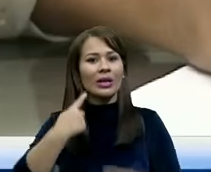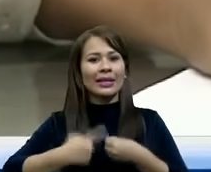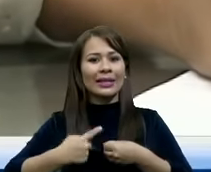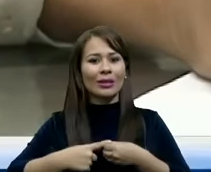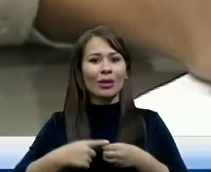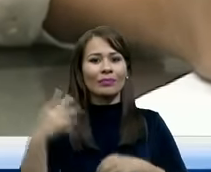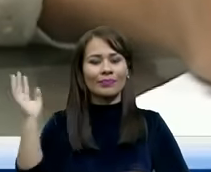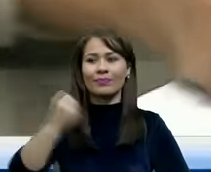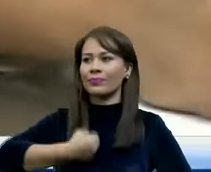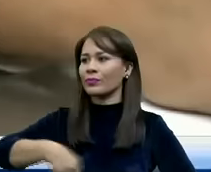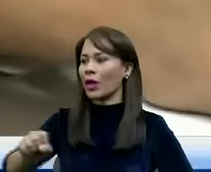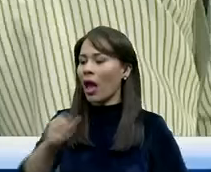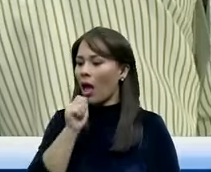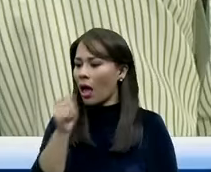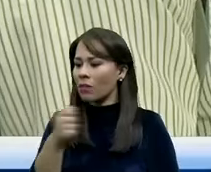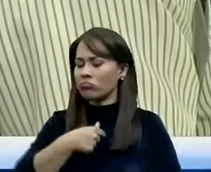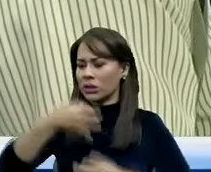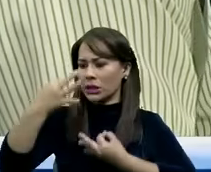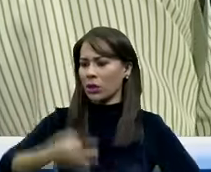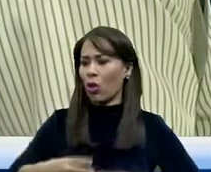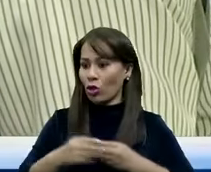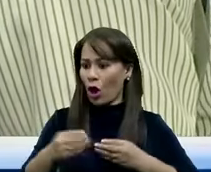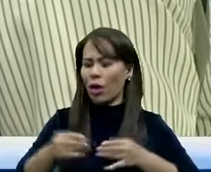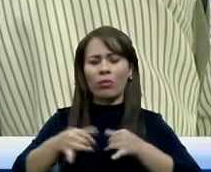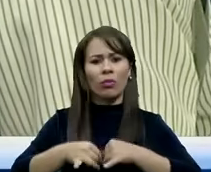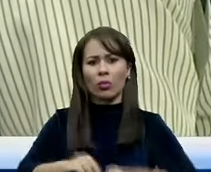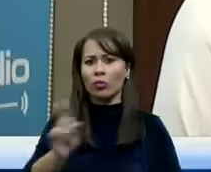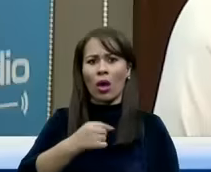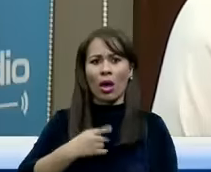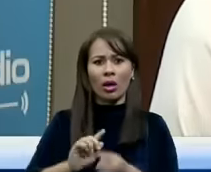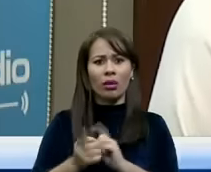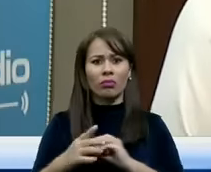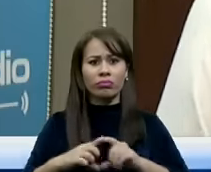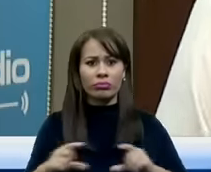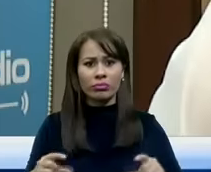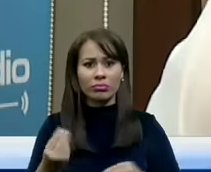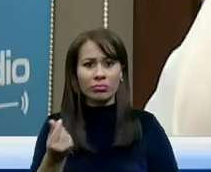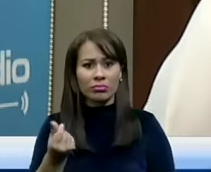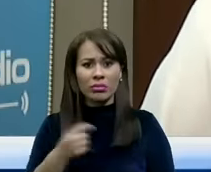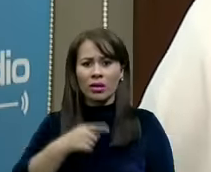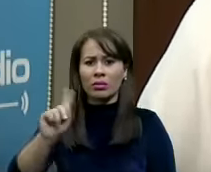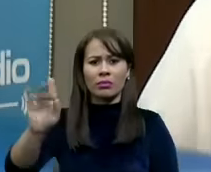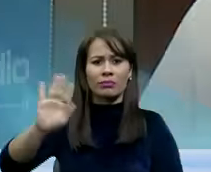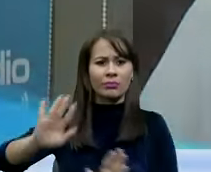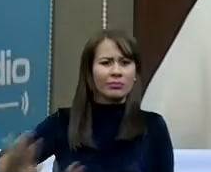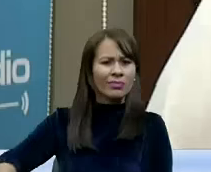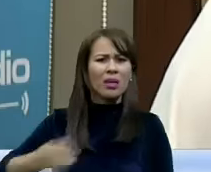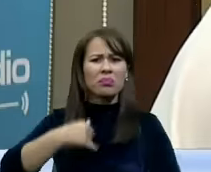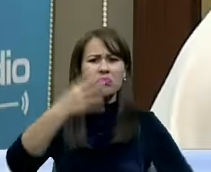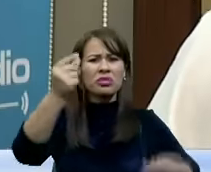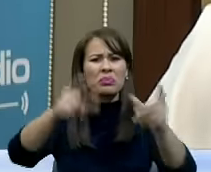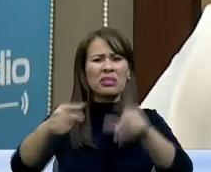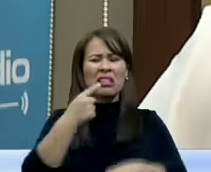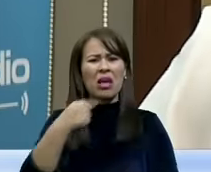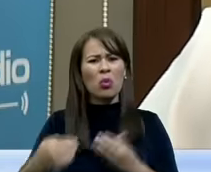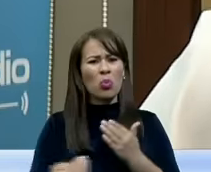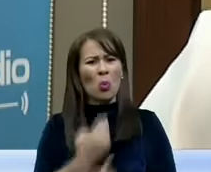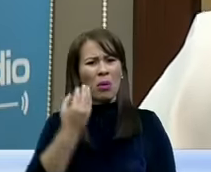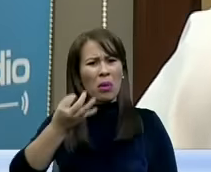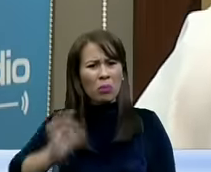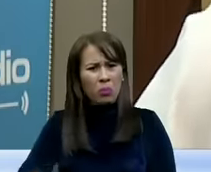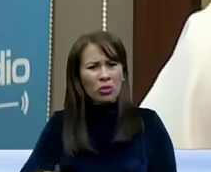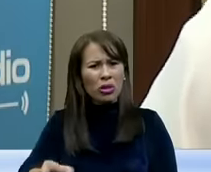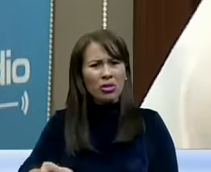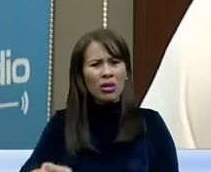la dolarización. Criticó al candidato del régimen por este tema. Nos amenazan la posibilidad de tener una moneda